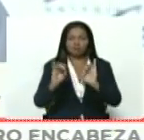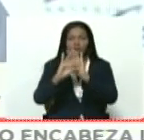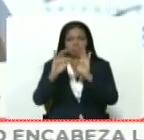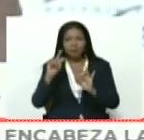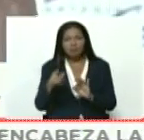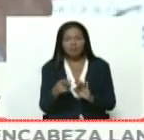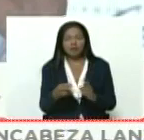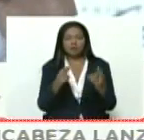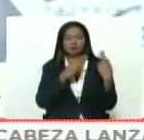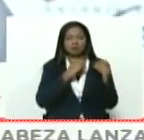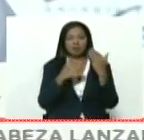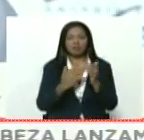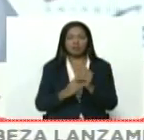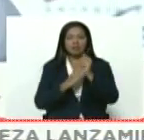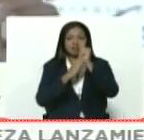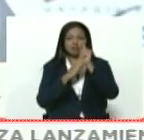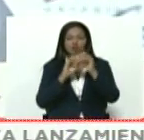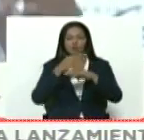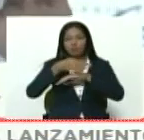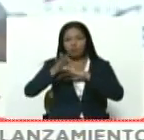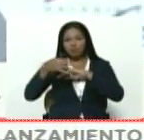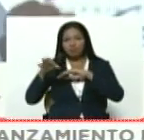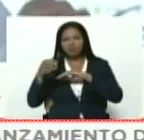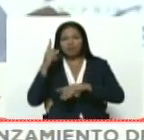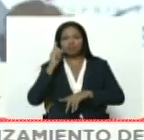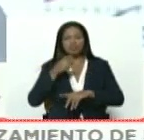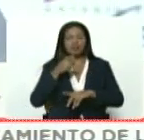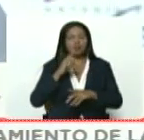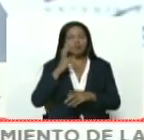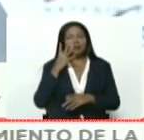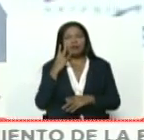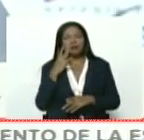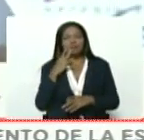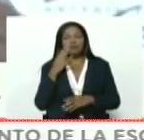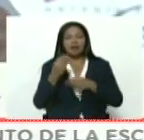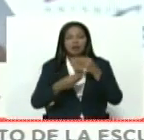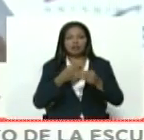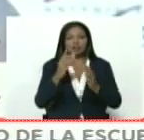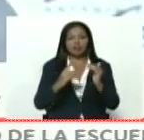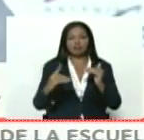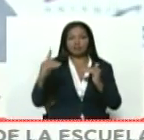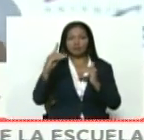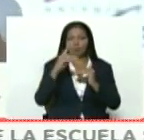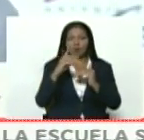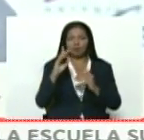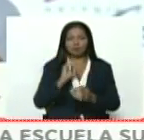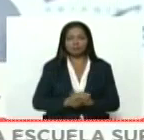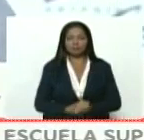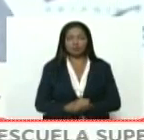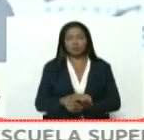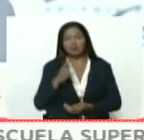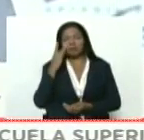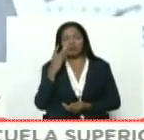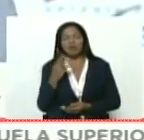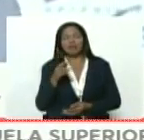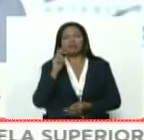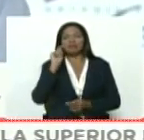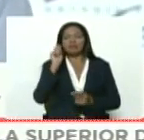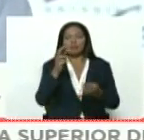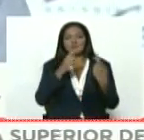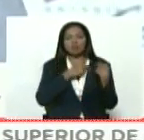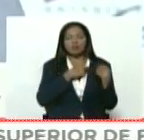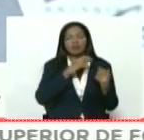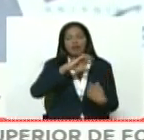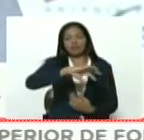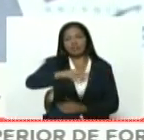tengan tareas de dirección municipal deben por lo menos hacer el diplomado. Todos aquellos que tengan tareas de dirección